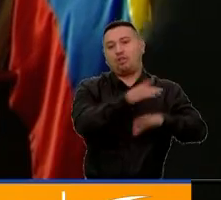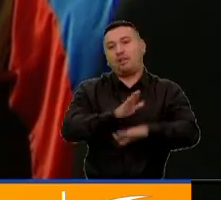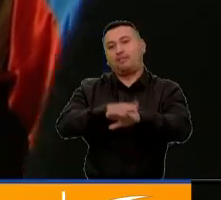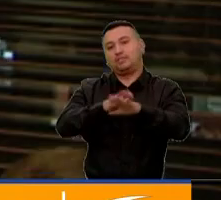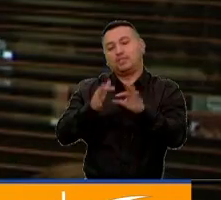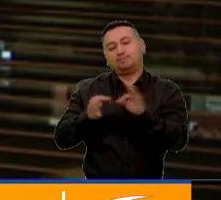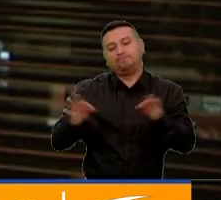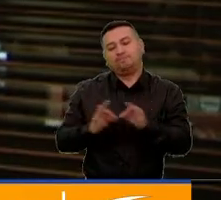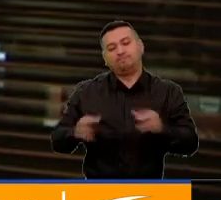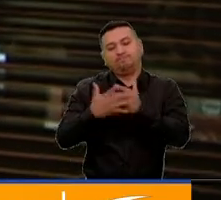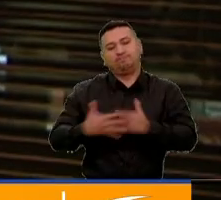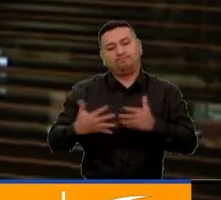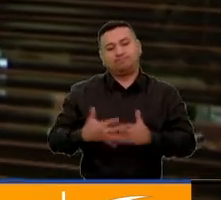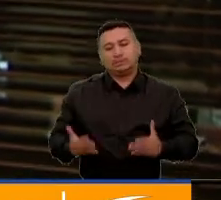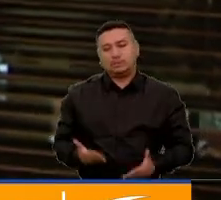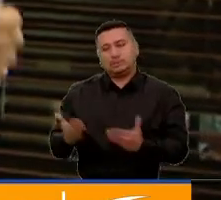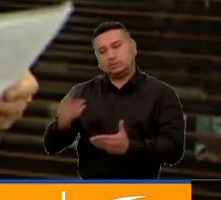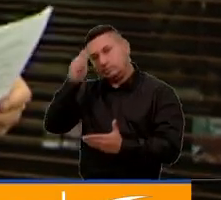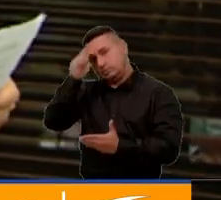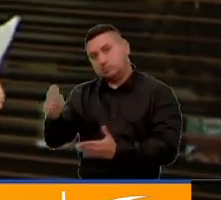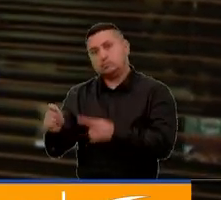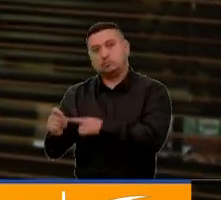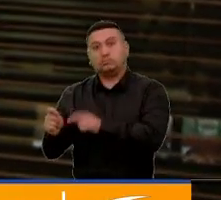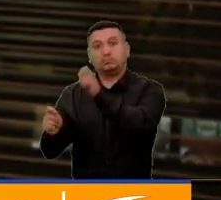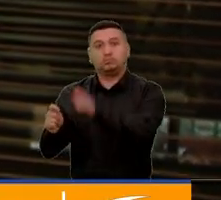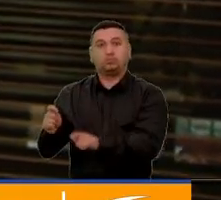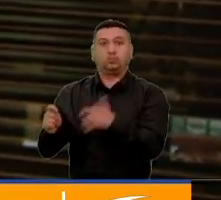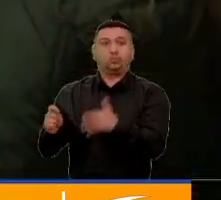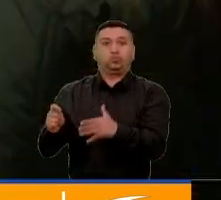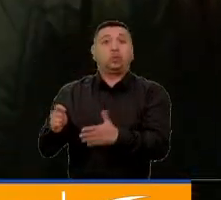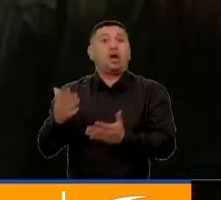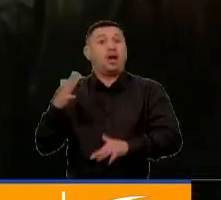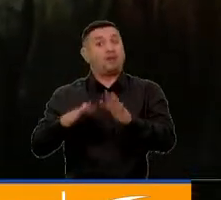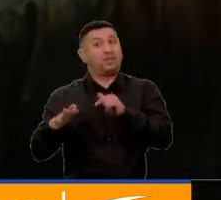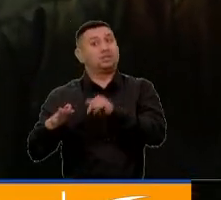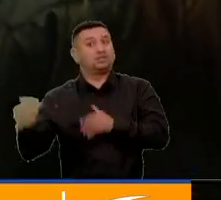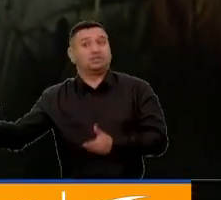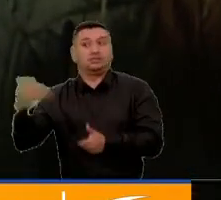este hombre de leyes que muchas veces fue nuestro invitado en esta primera emisión de Noticias Caracol.